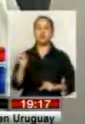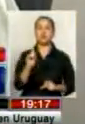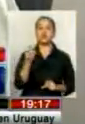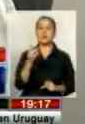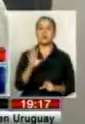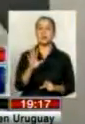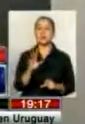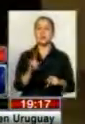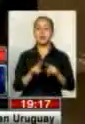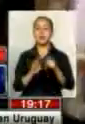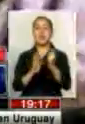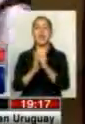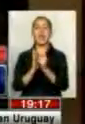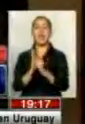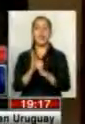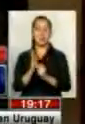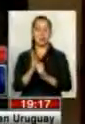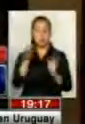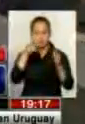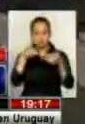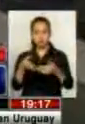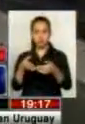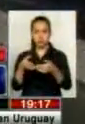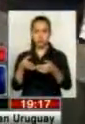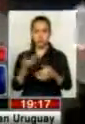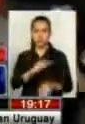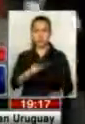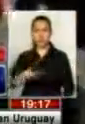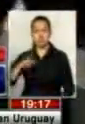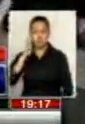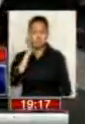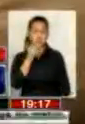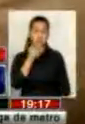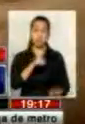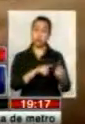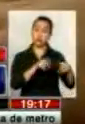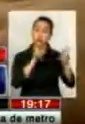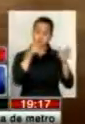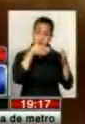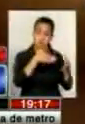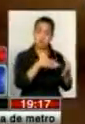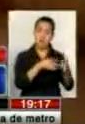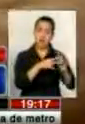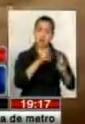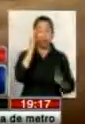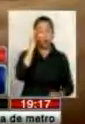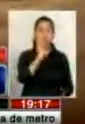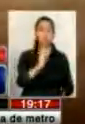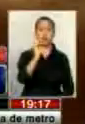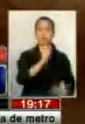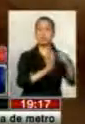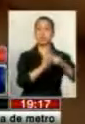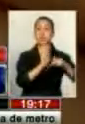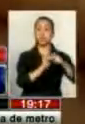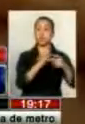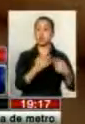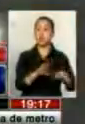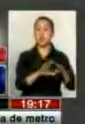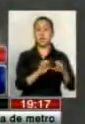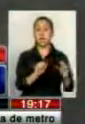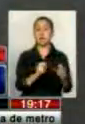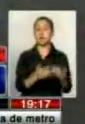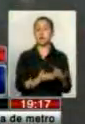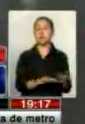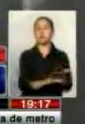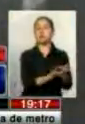agenda del marco del gobierno de la presidenta Bachelet, sino que también poder hacer opinión en relación a proyectos que ya están hoy día en el debate